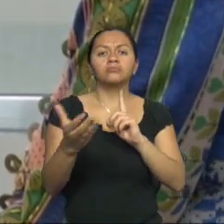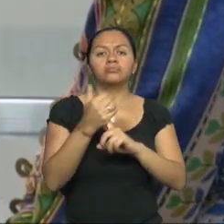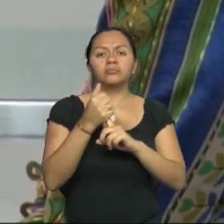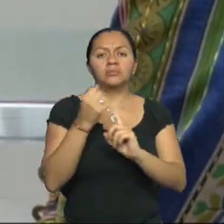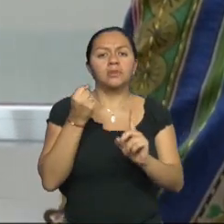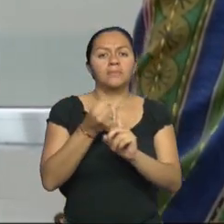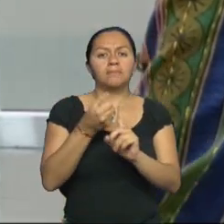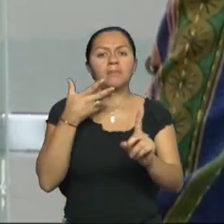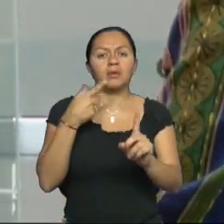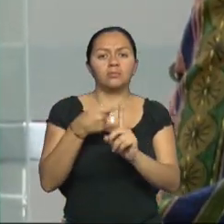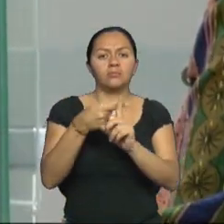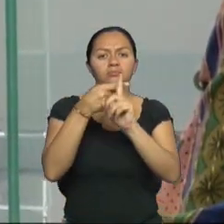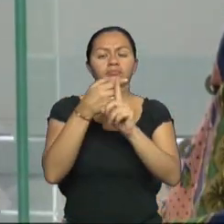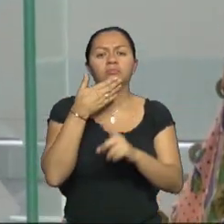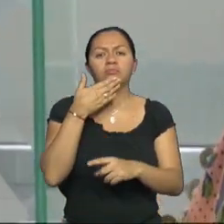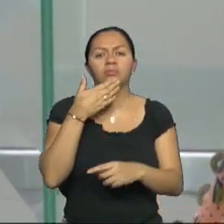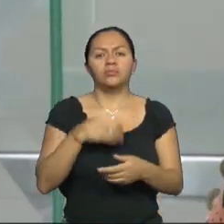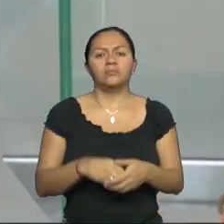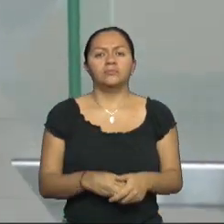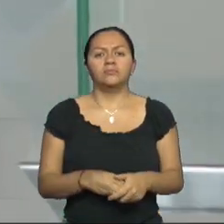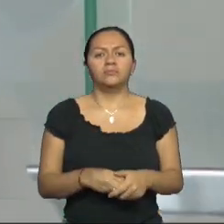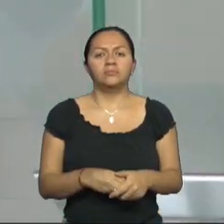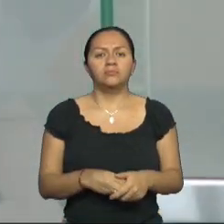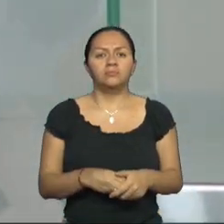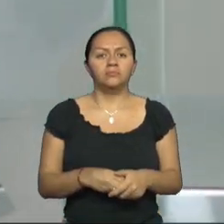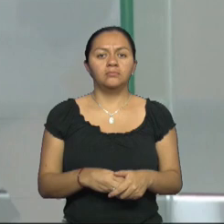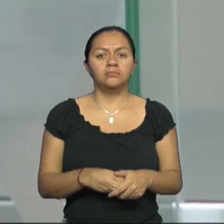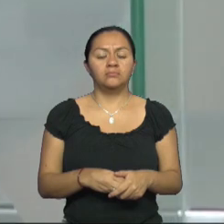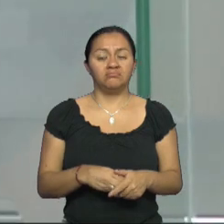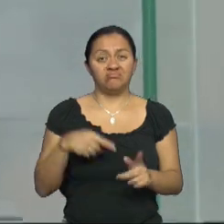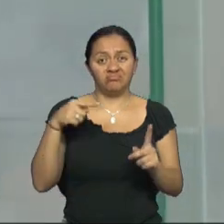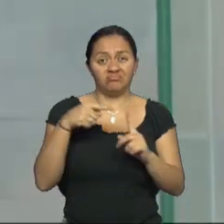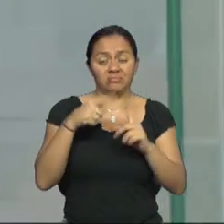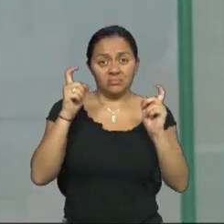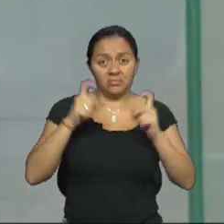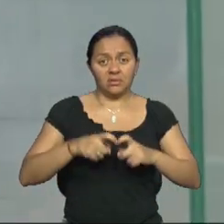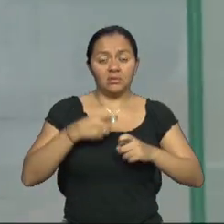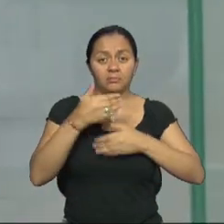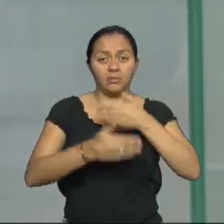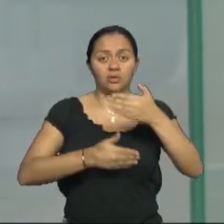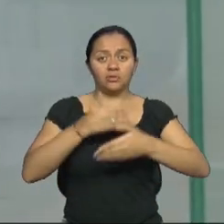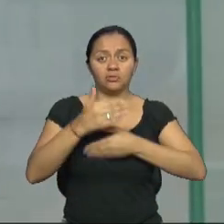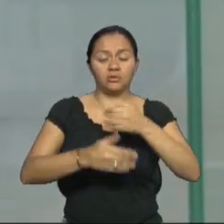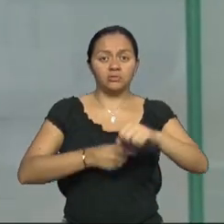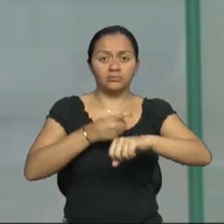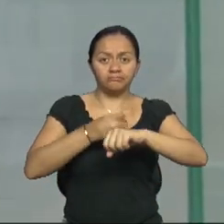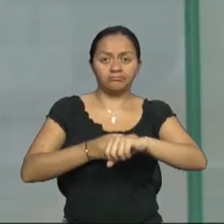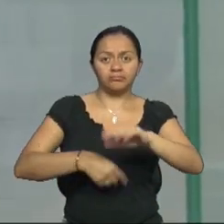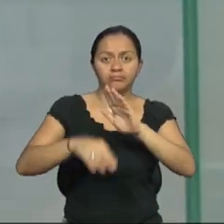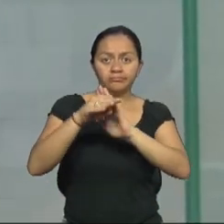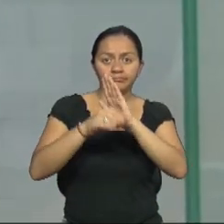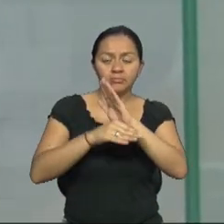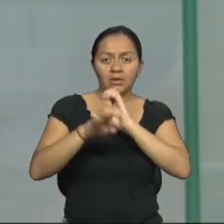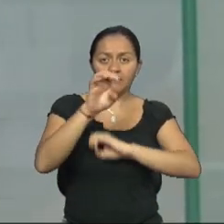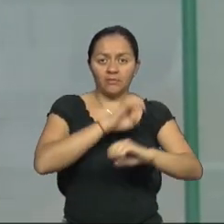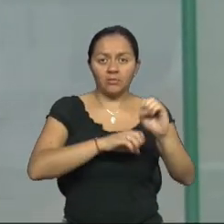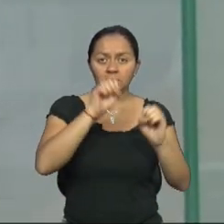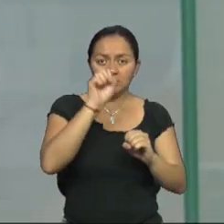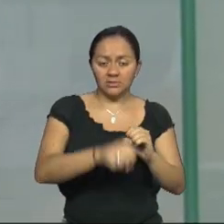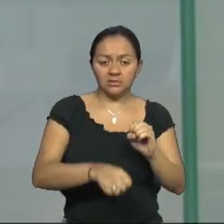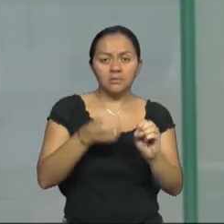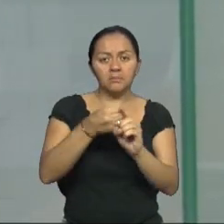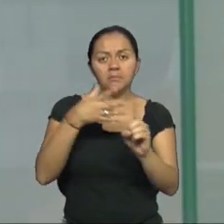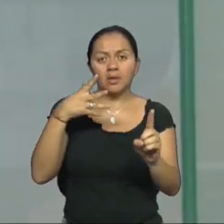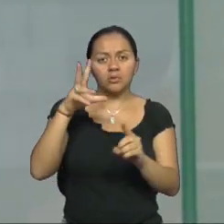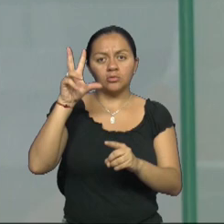impacto que has logrado? Principalmente, ¿hay algún proceso específico que te permite evaluar el impacto?